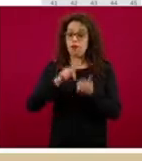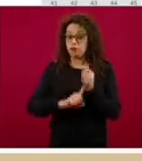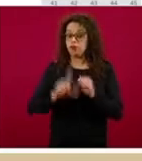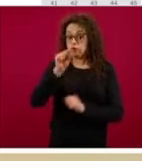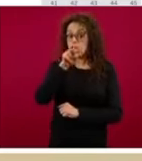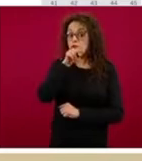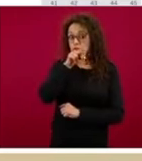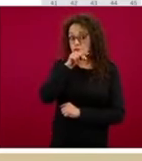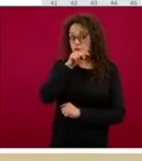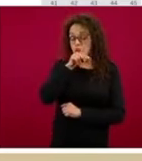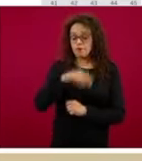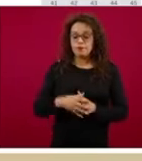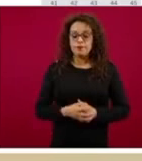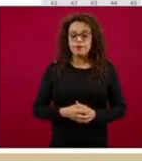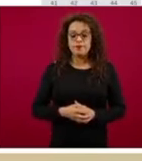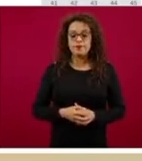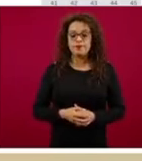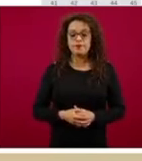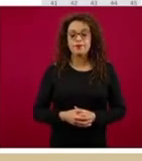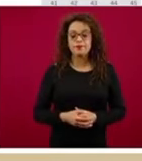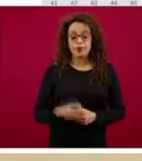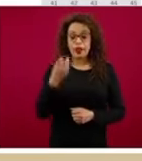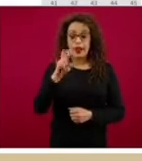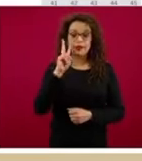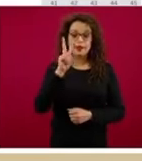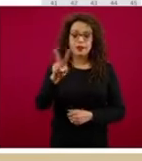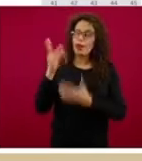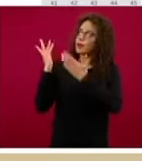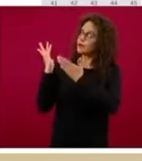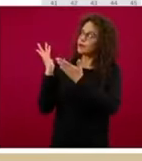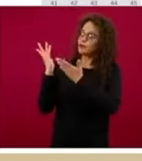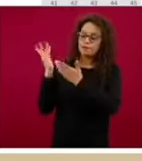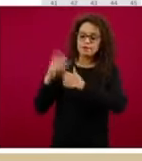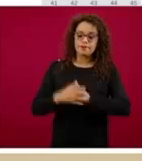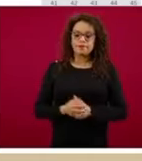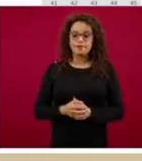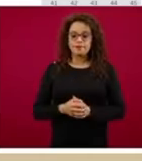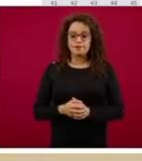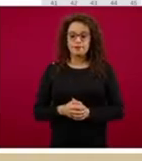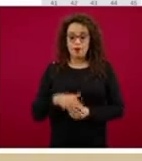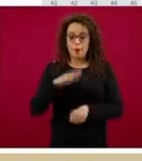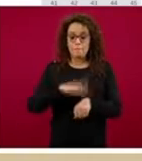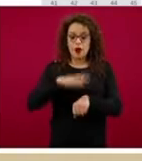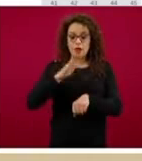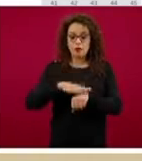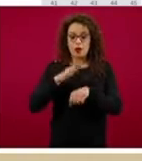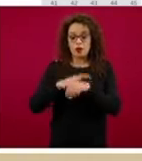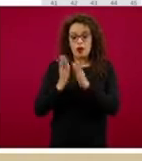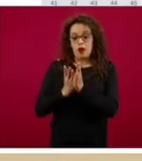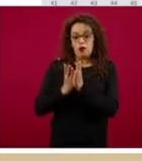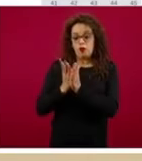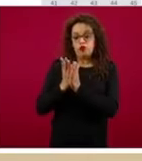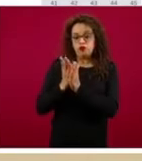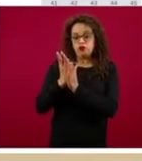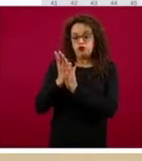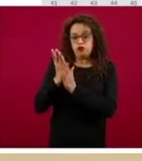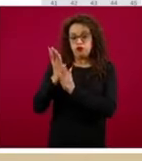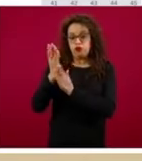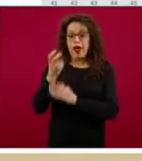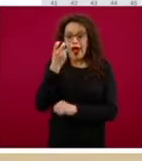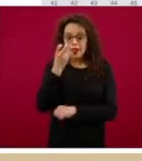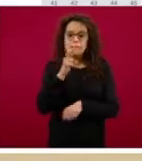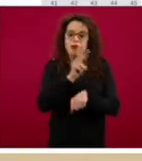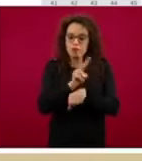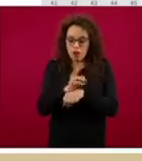tiempo promedio. Y esos son estos 2 estados que han ido aumentando, y este es el indicador que estamos